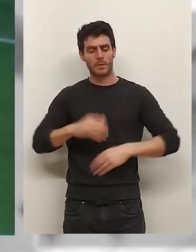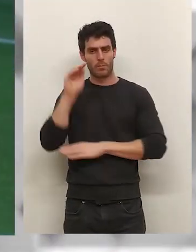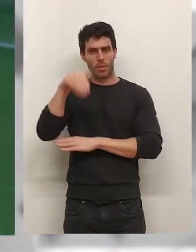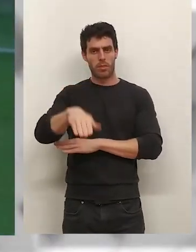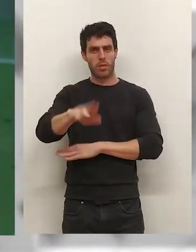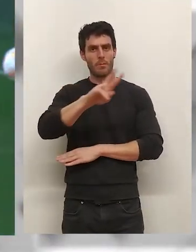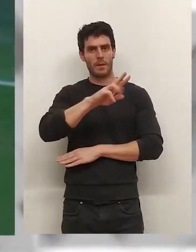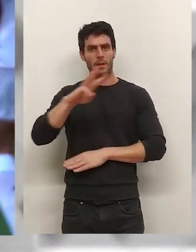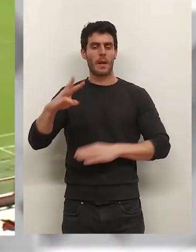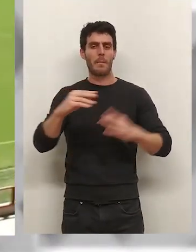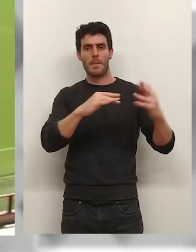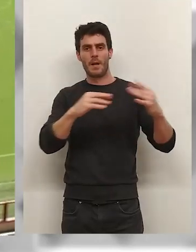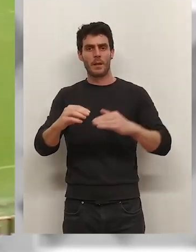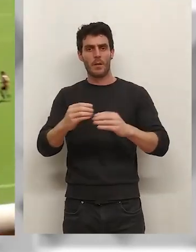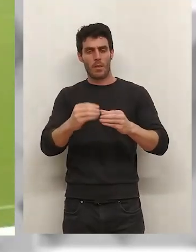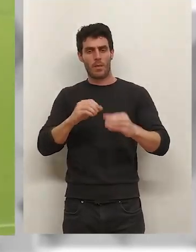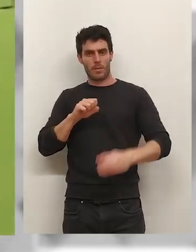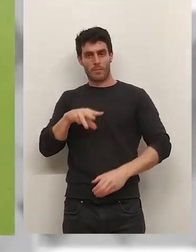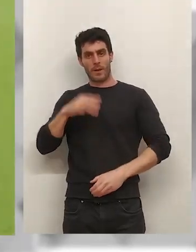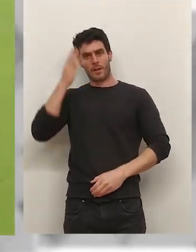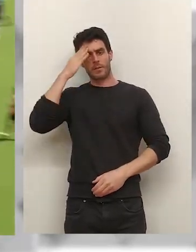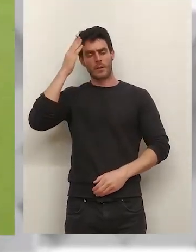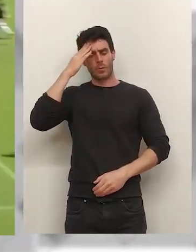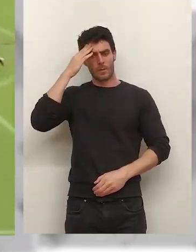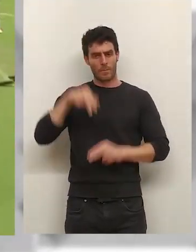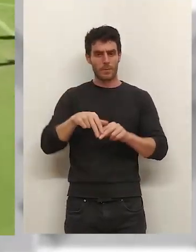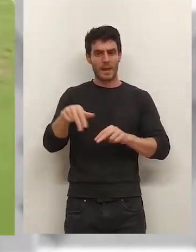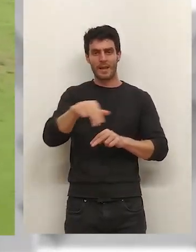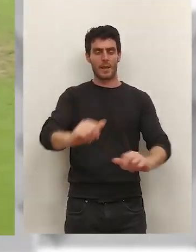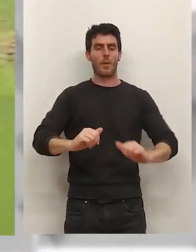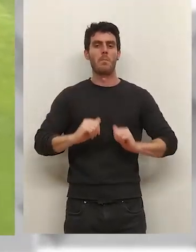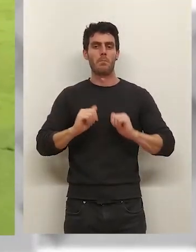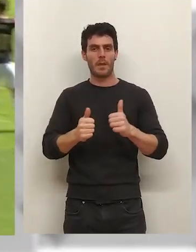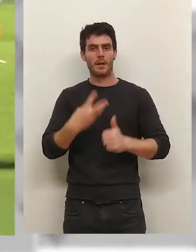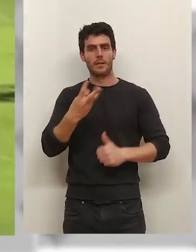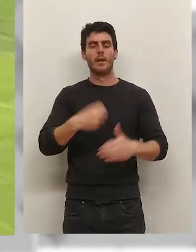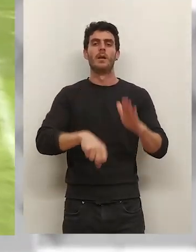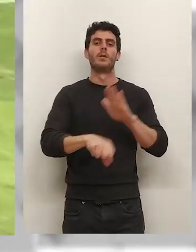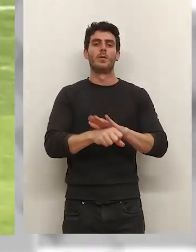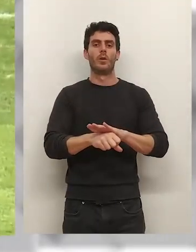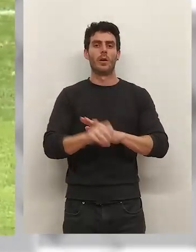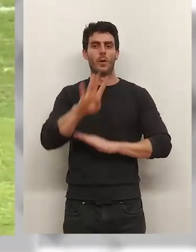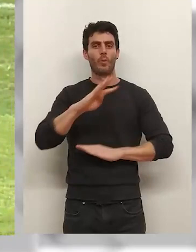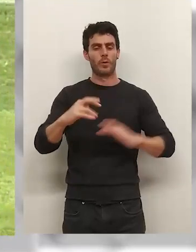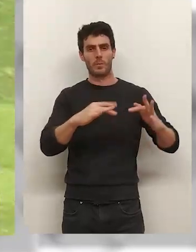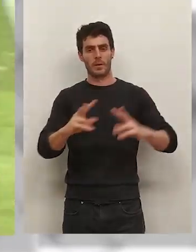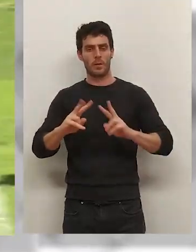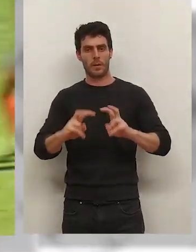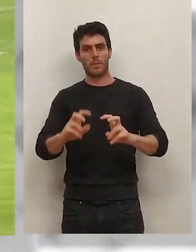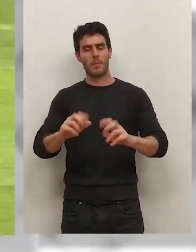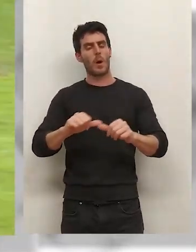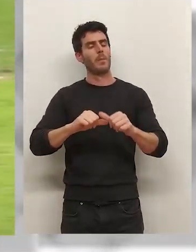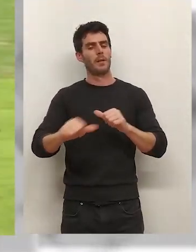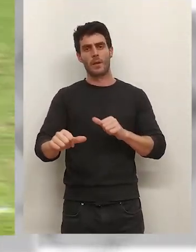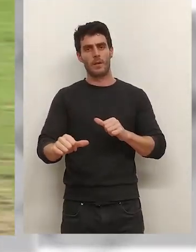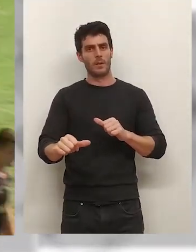físicos. Ha jugado 23 partidos y solo en 13 de ellos ha sido titular. El delantero comenzó la campaña con 3 goles en las 4 primeras jornadas de liga,